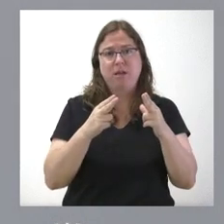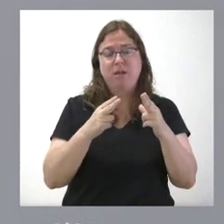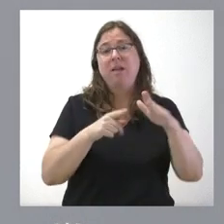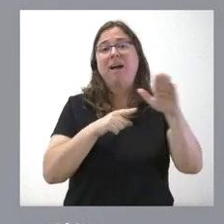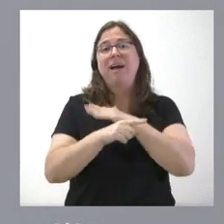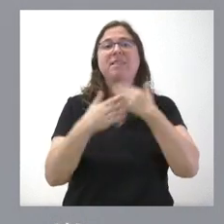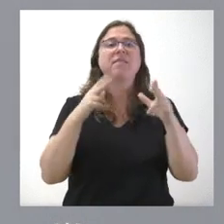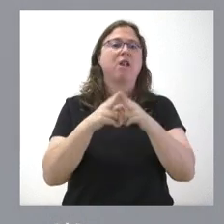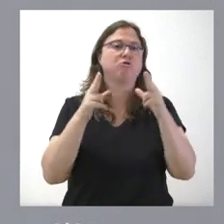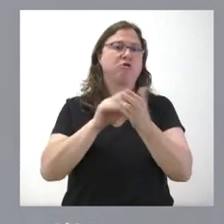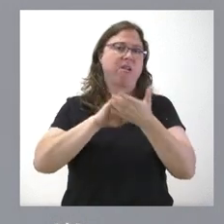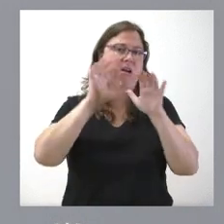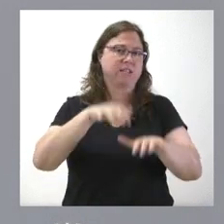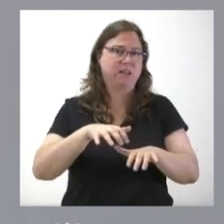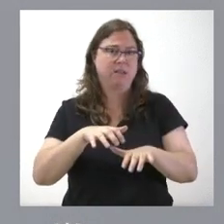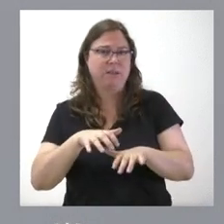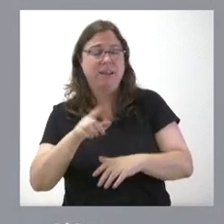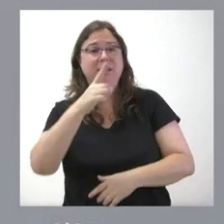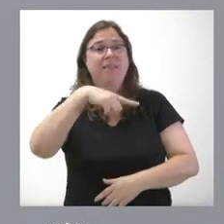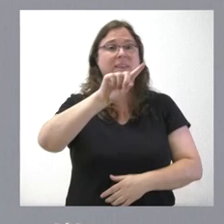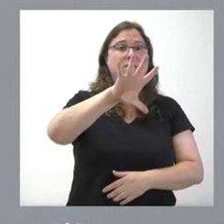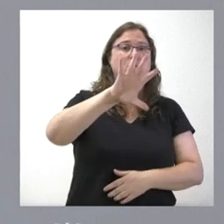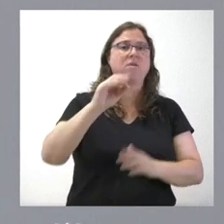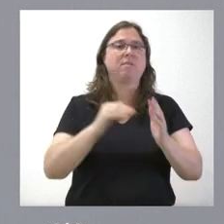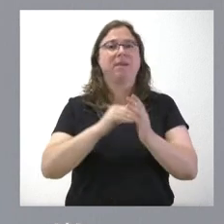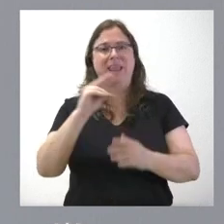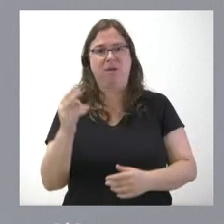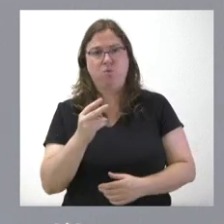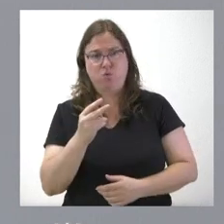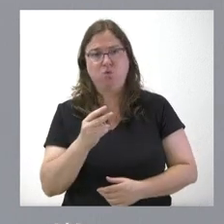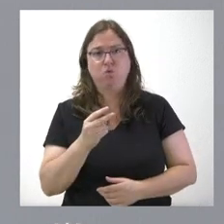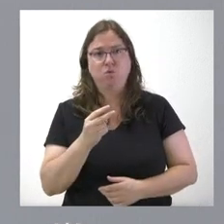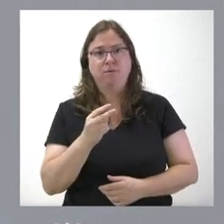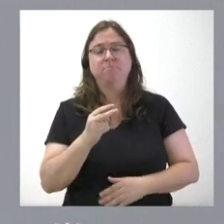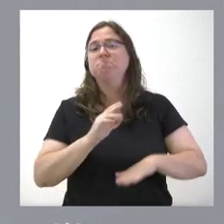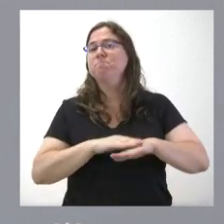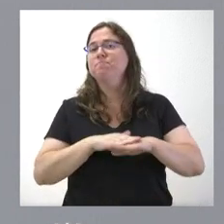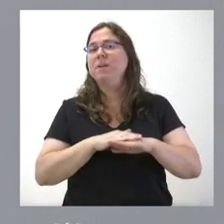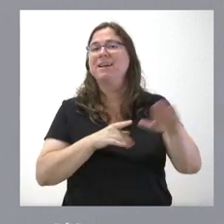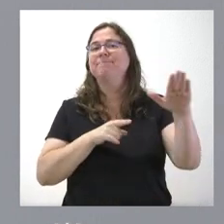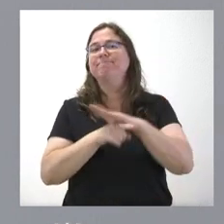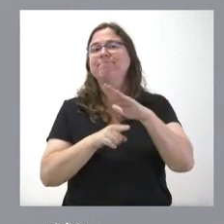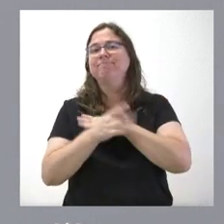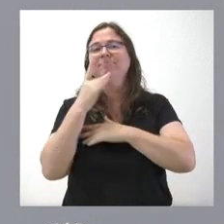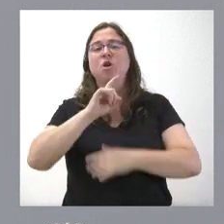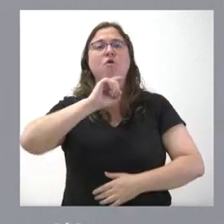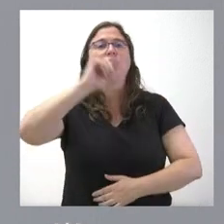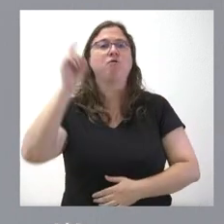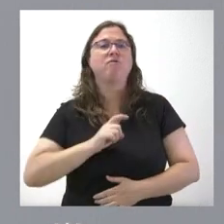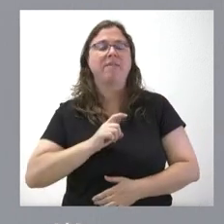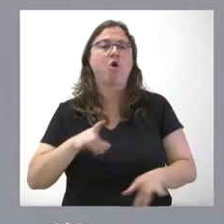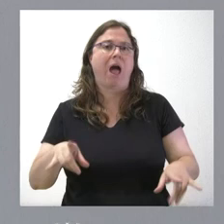del diálogo social en Castilla y León 150.000 para ser gestionados por la fundación